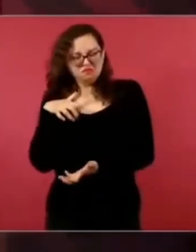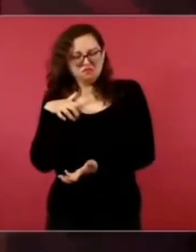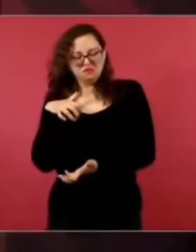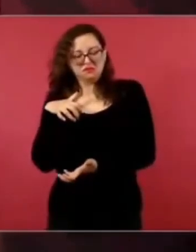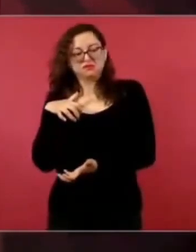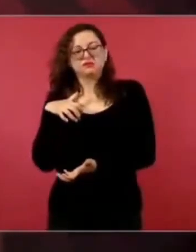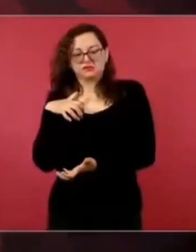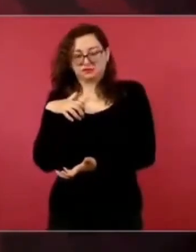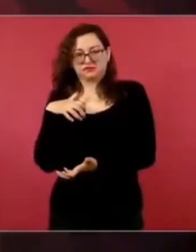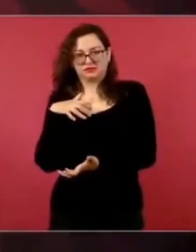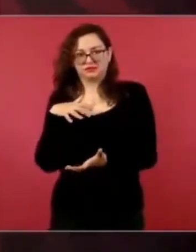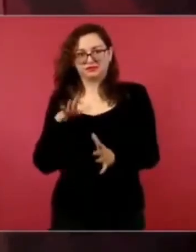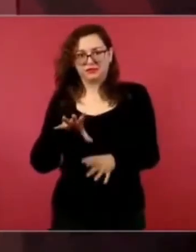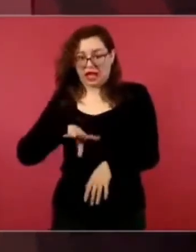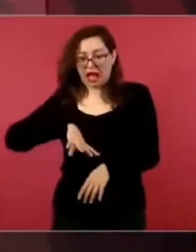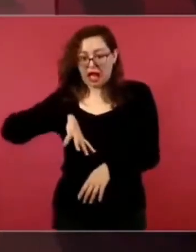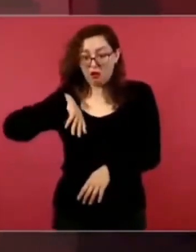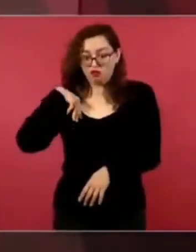producción,